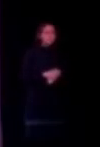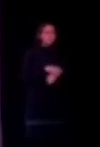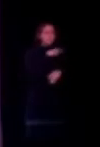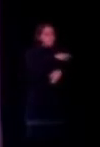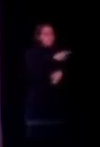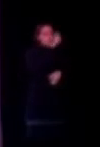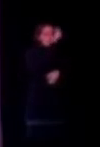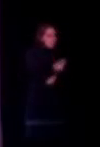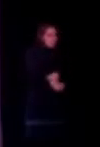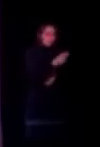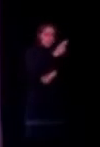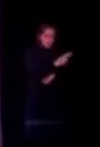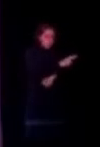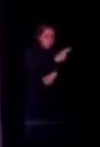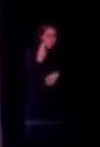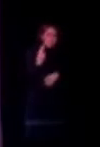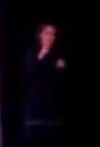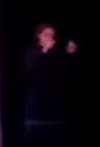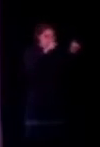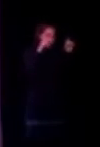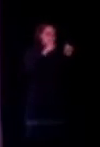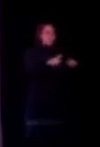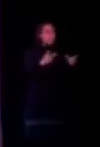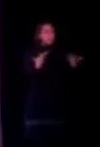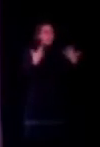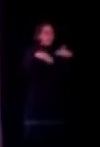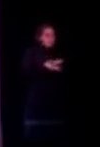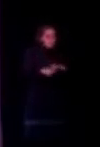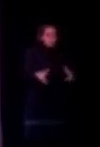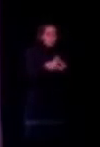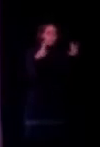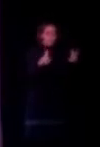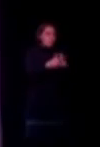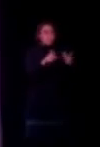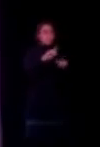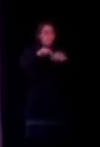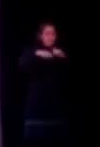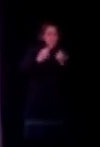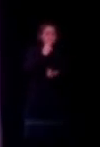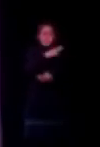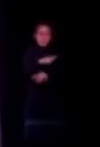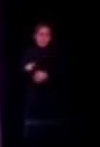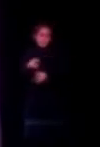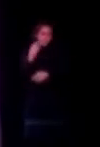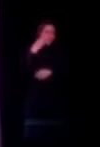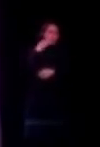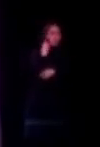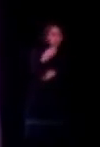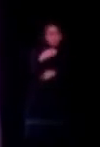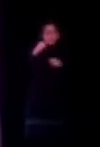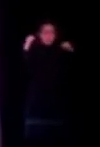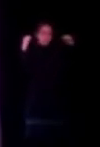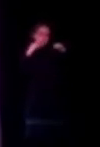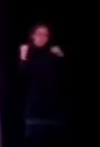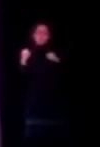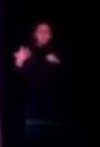social, en la defensa de los derechos de las familias y de los niños, niñas, jóvenes y adultos.